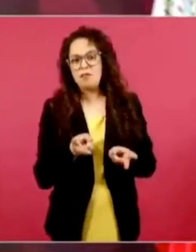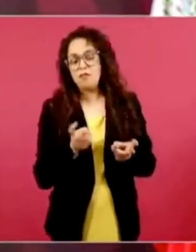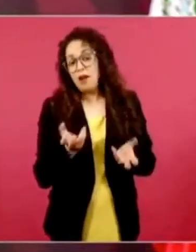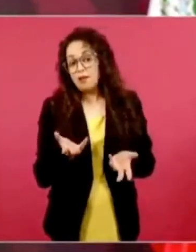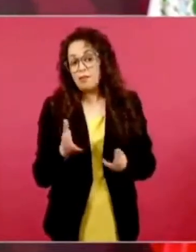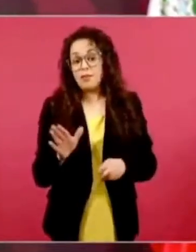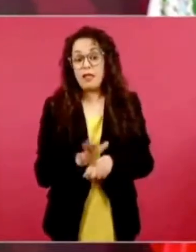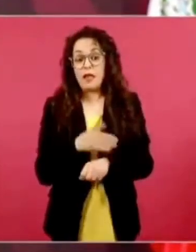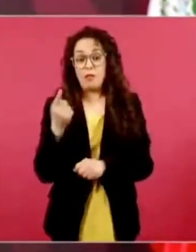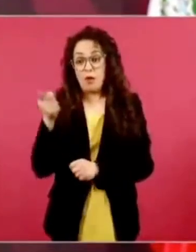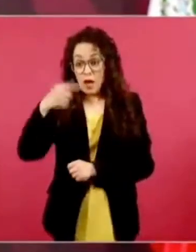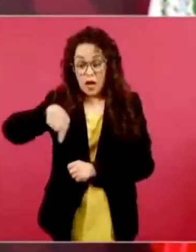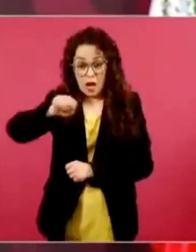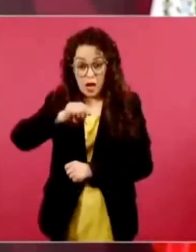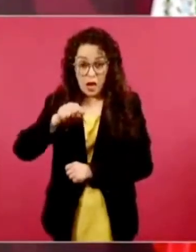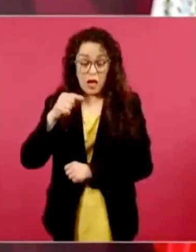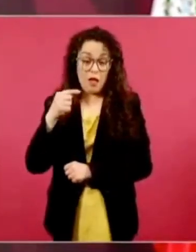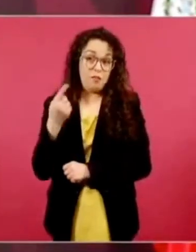de que hacen negocio,